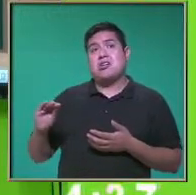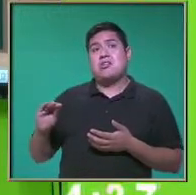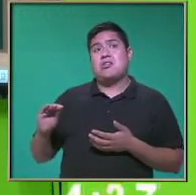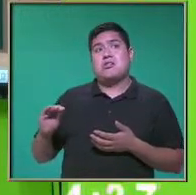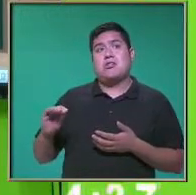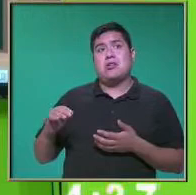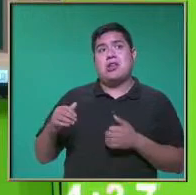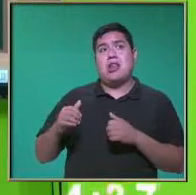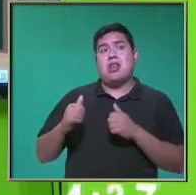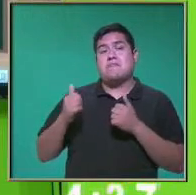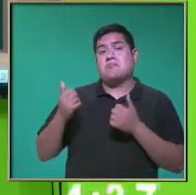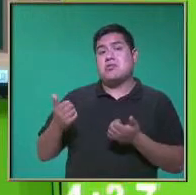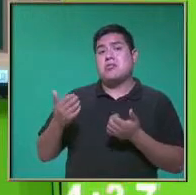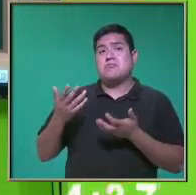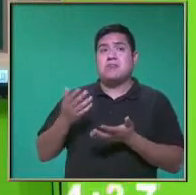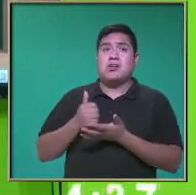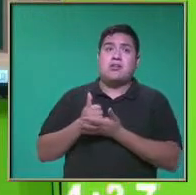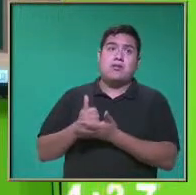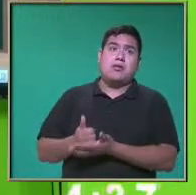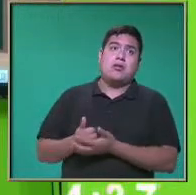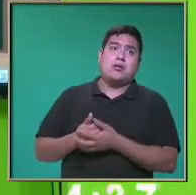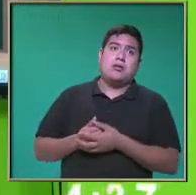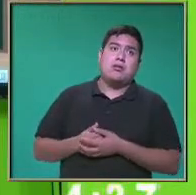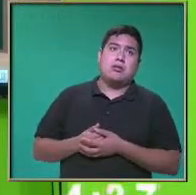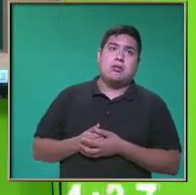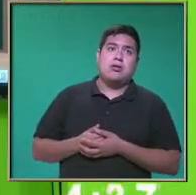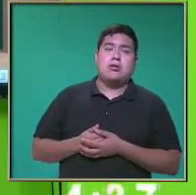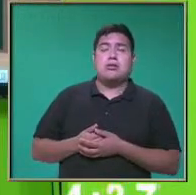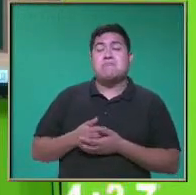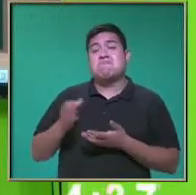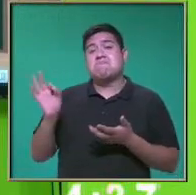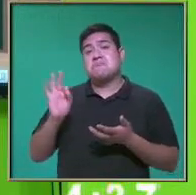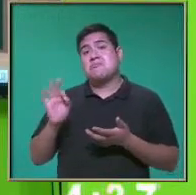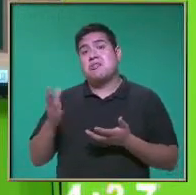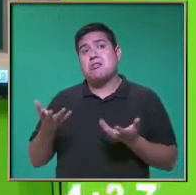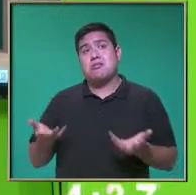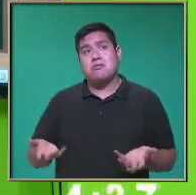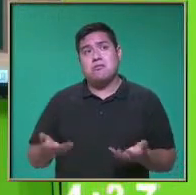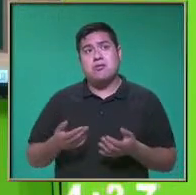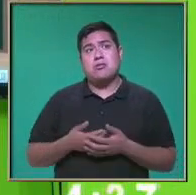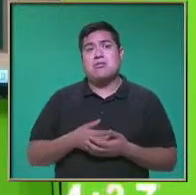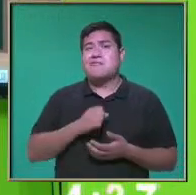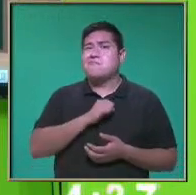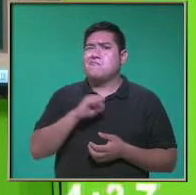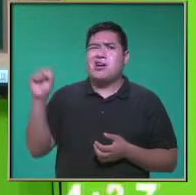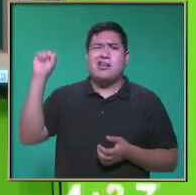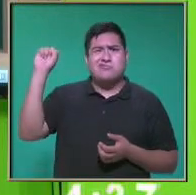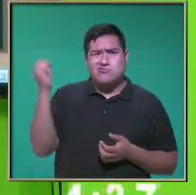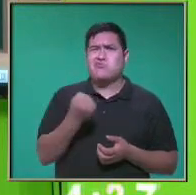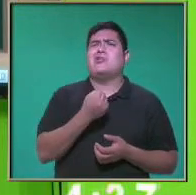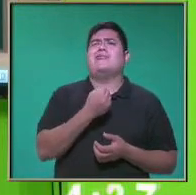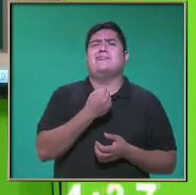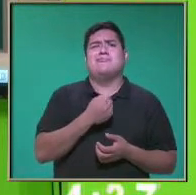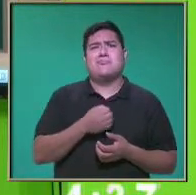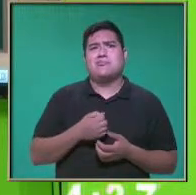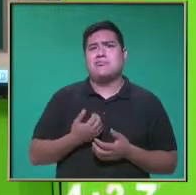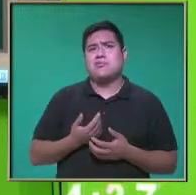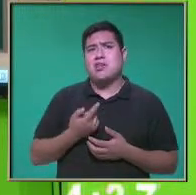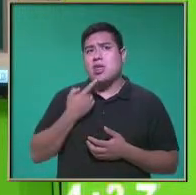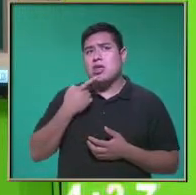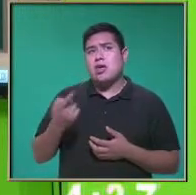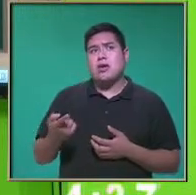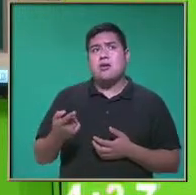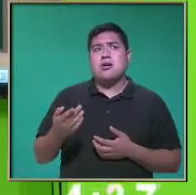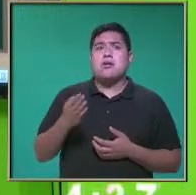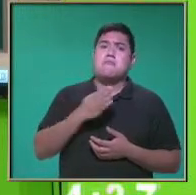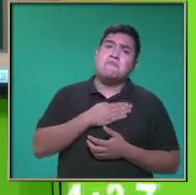la granja era esencial. What bad luck, exclaimed his neighbors. Qué mala suerte, exclamaron sus vecinos. Good